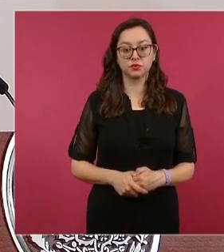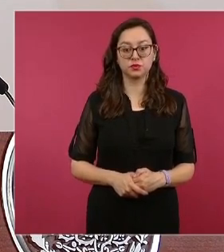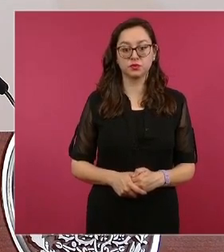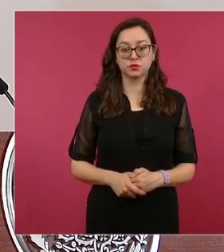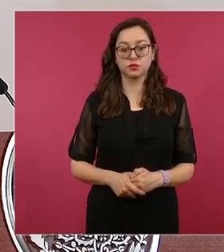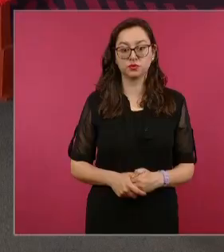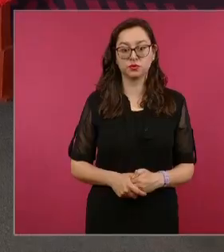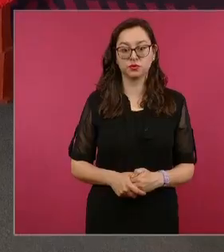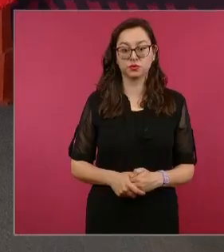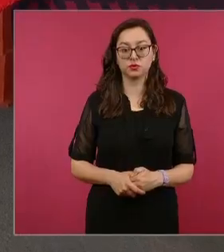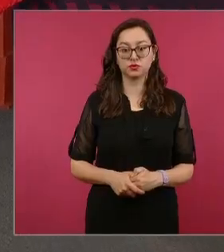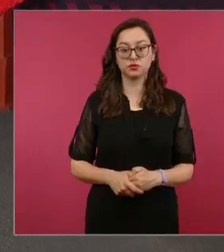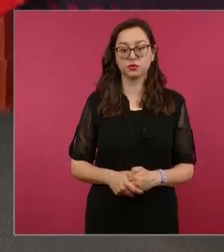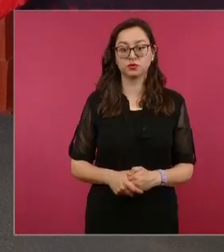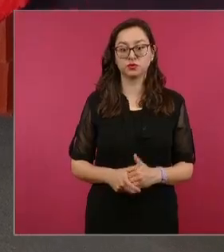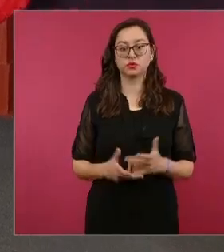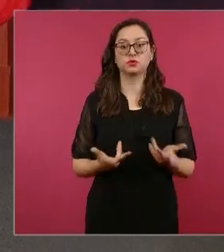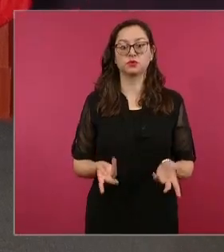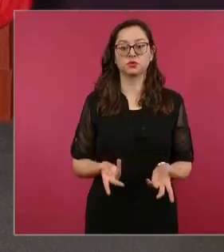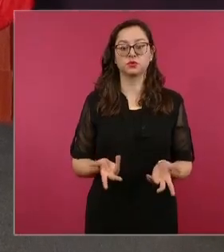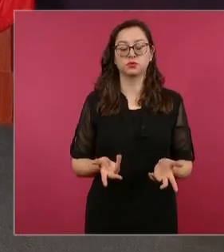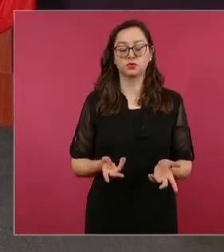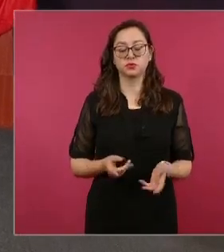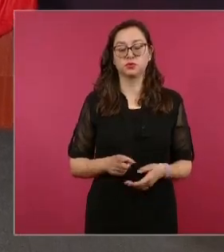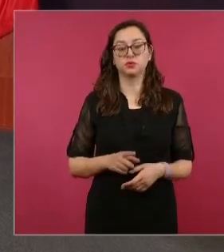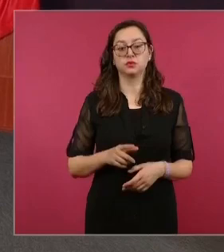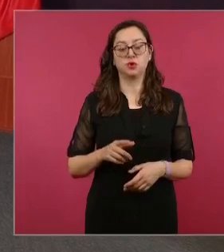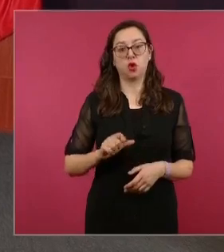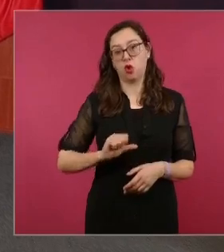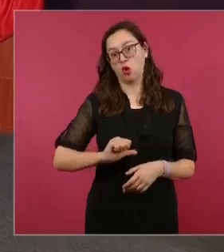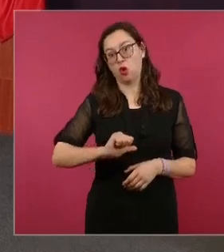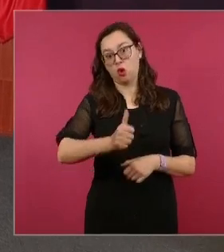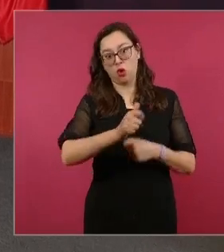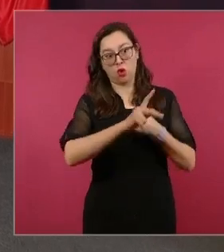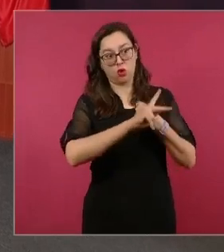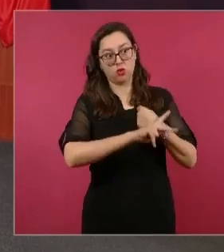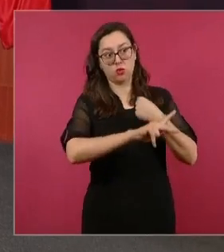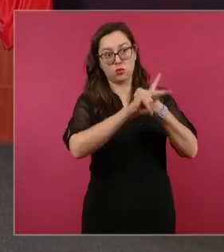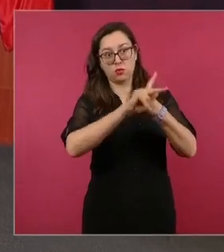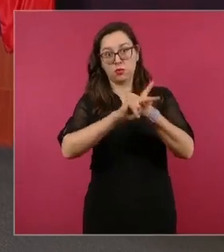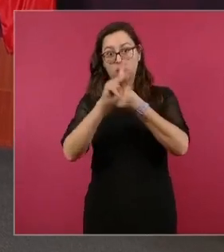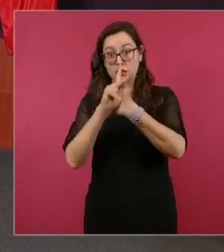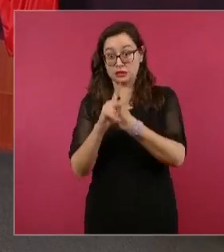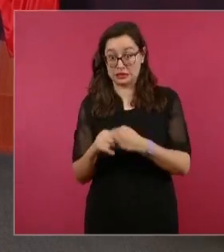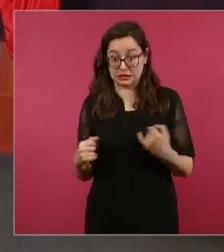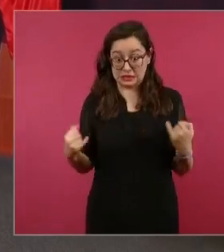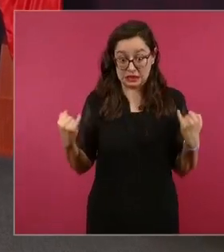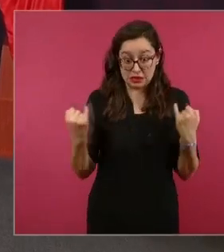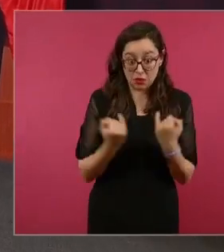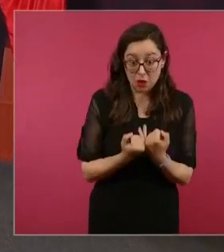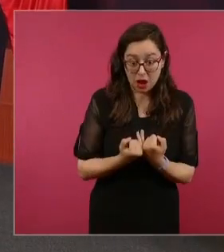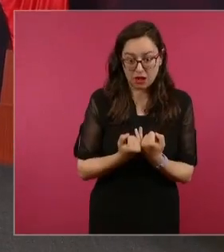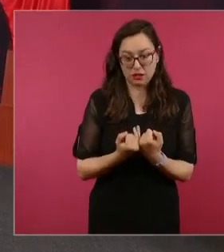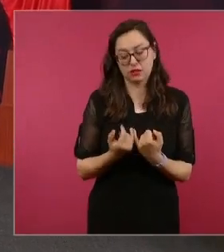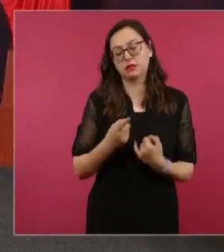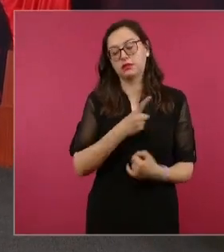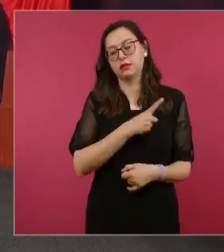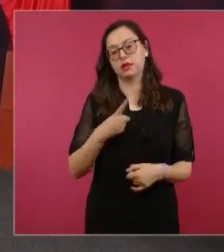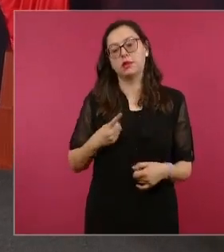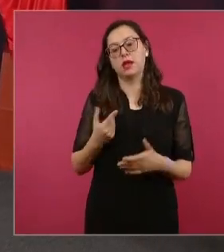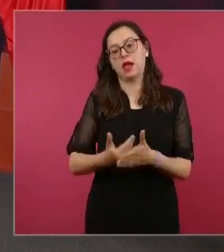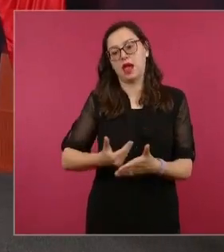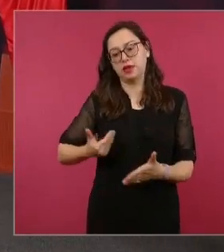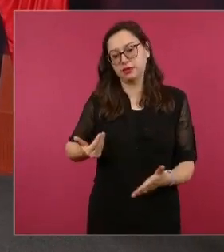que si esto vuelve a presentarse en cualquier país del mundo, exista ya